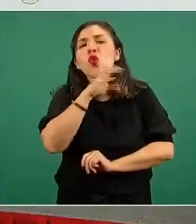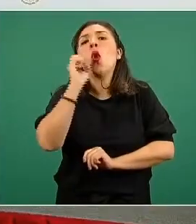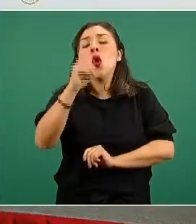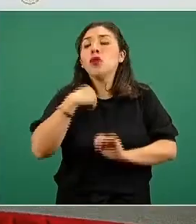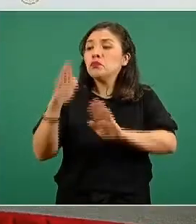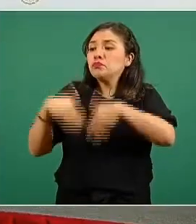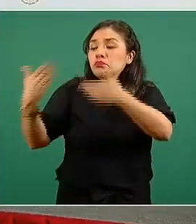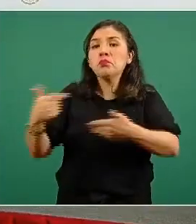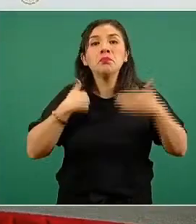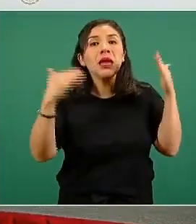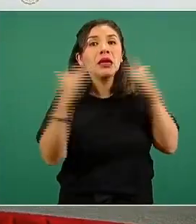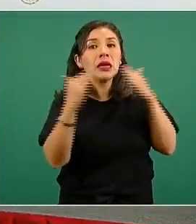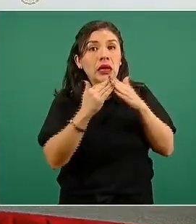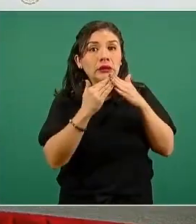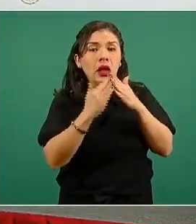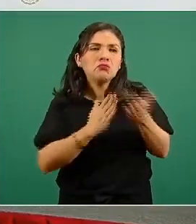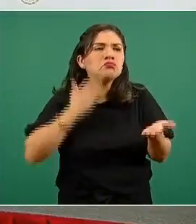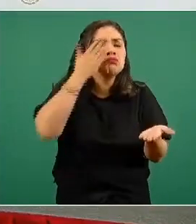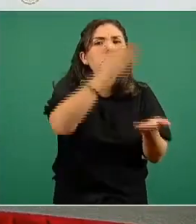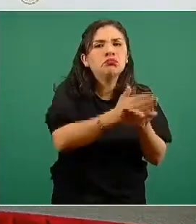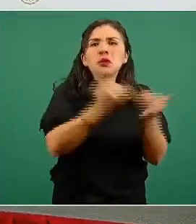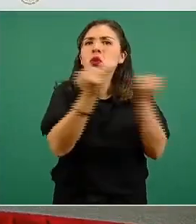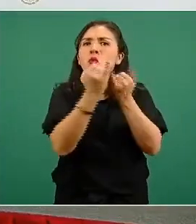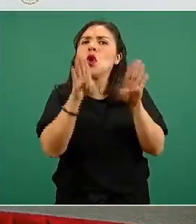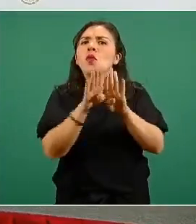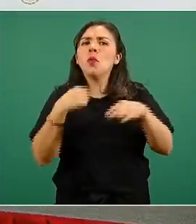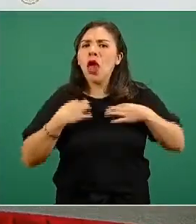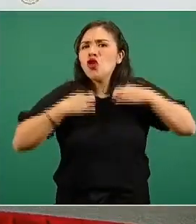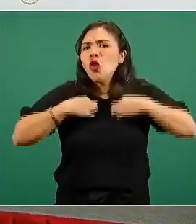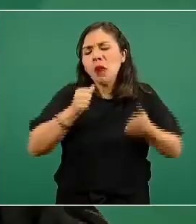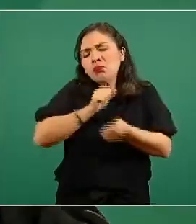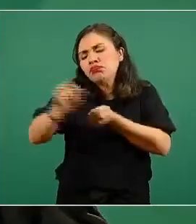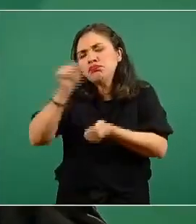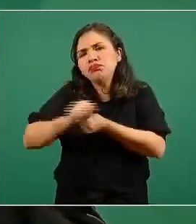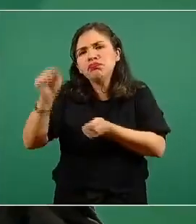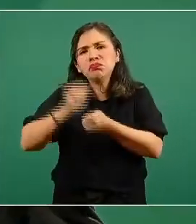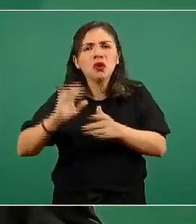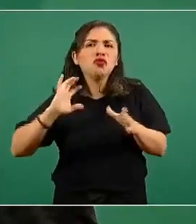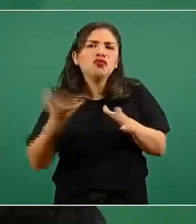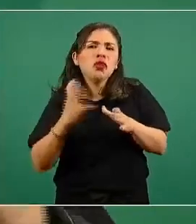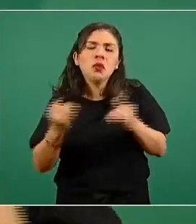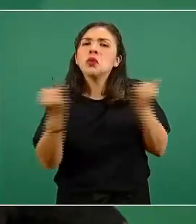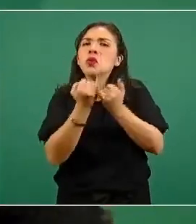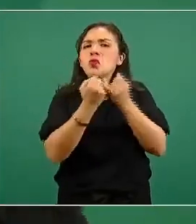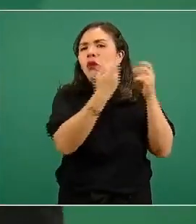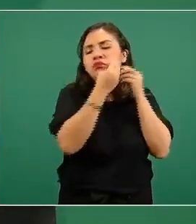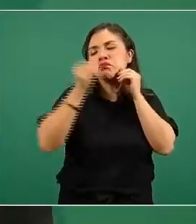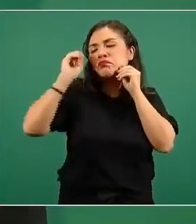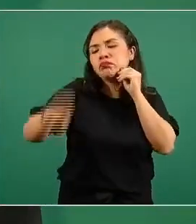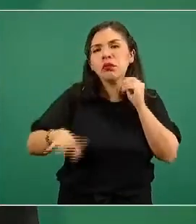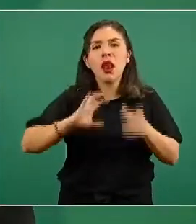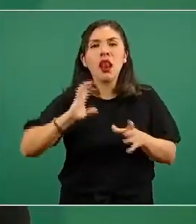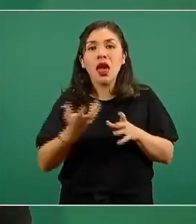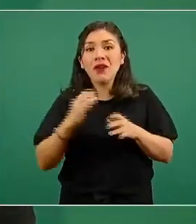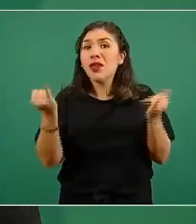a casa y así como se lava mi ropa, pues se lava mi cubreboca. Entonces, si todos ponemos de nuestra